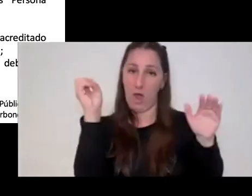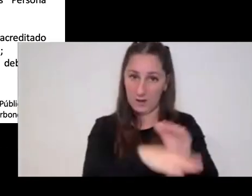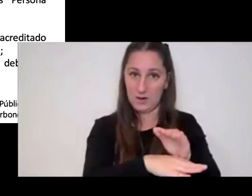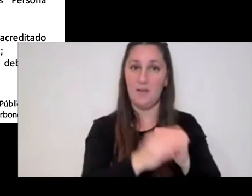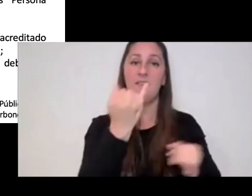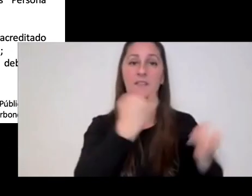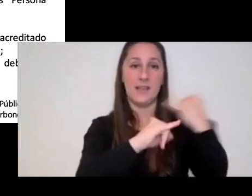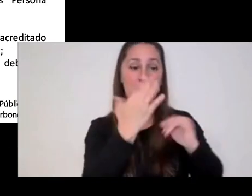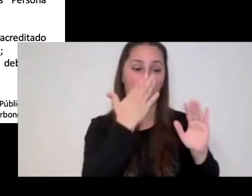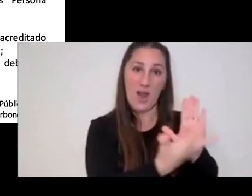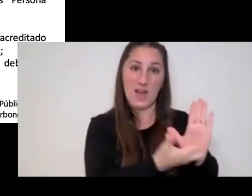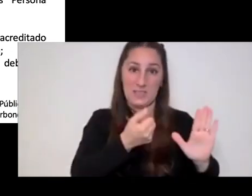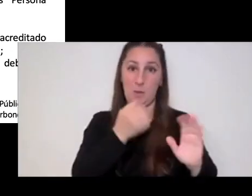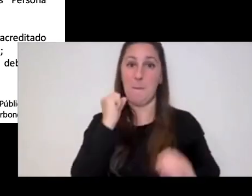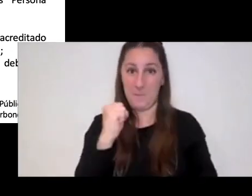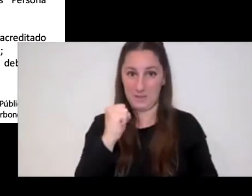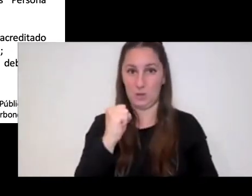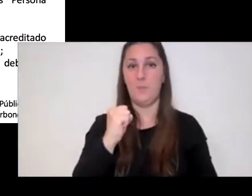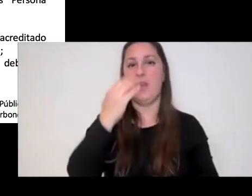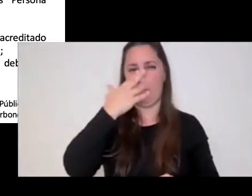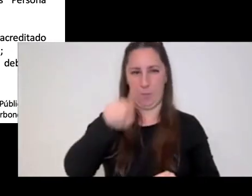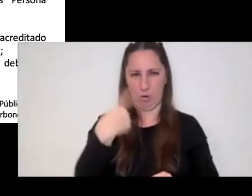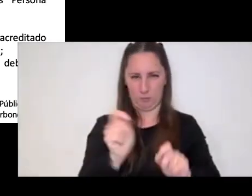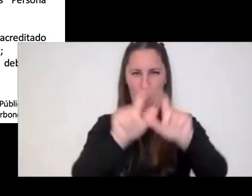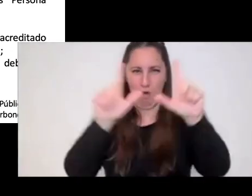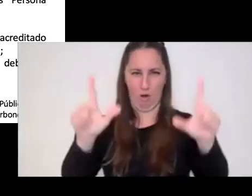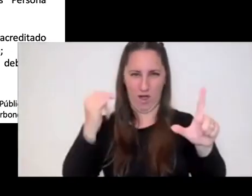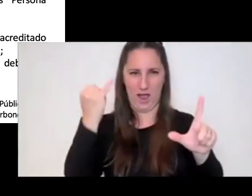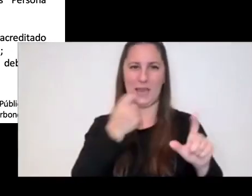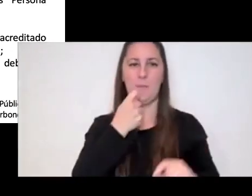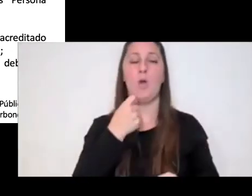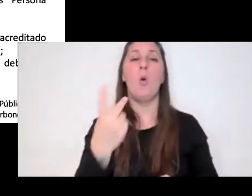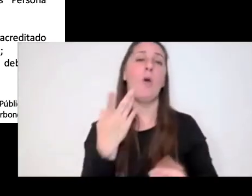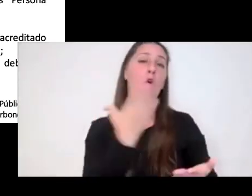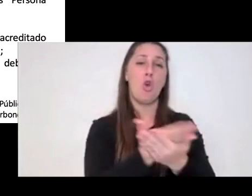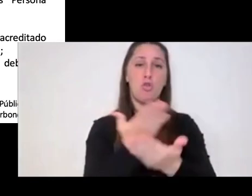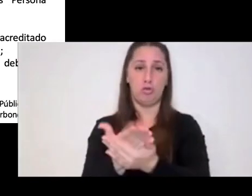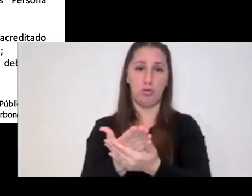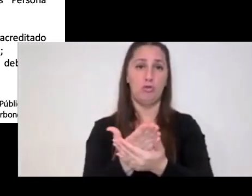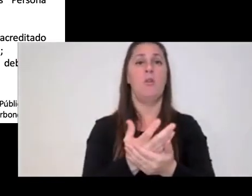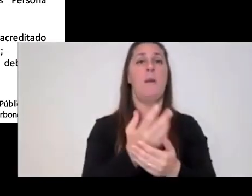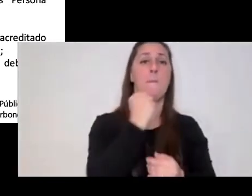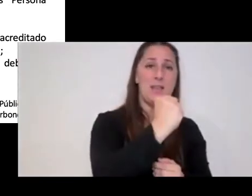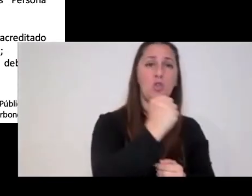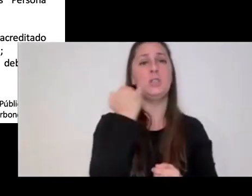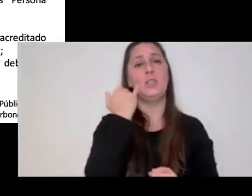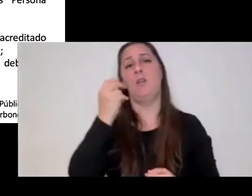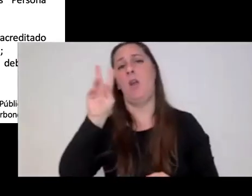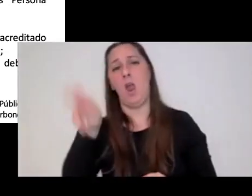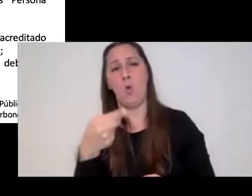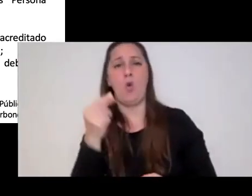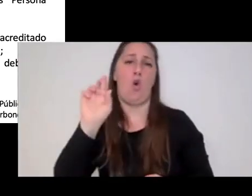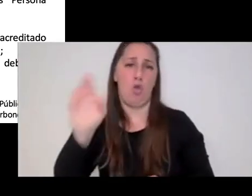pesos, cosa que lo vamos a ver en la próxima filmina, puede solicitar las dos cuentas, en moneda extranjera y en pesos. Tiene un plazo máximo